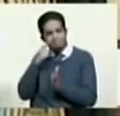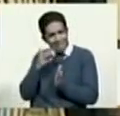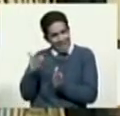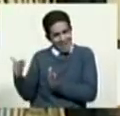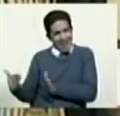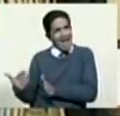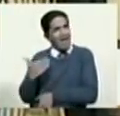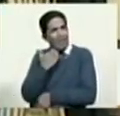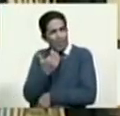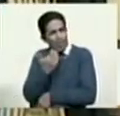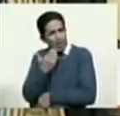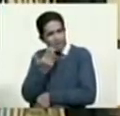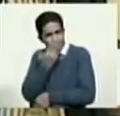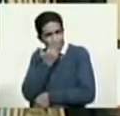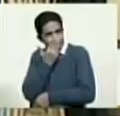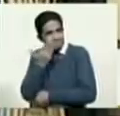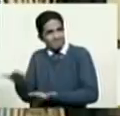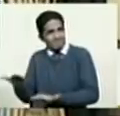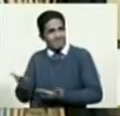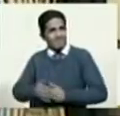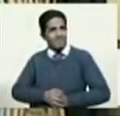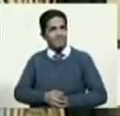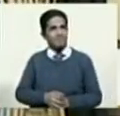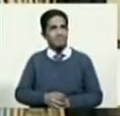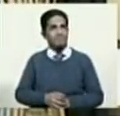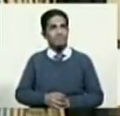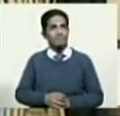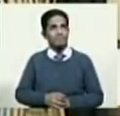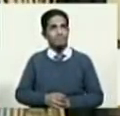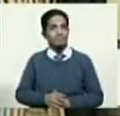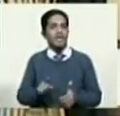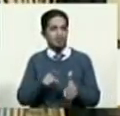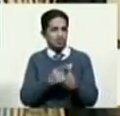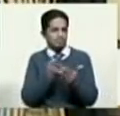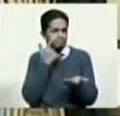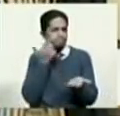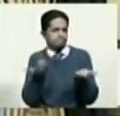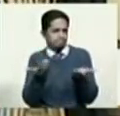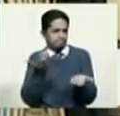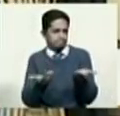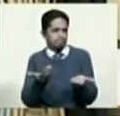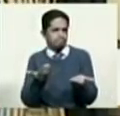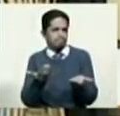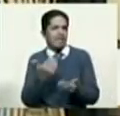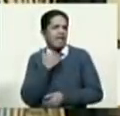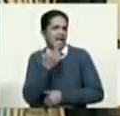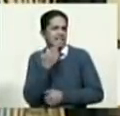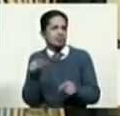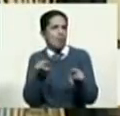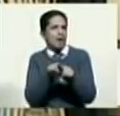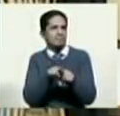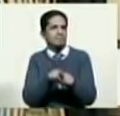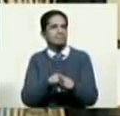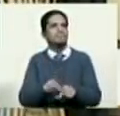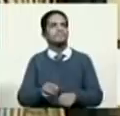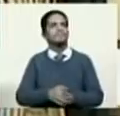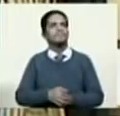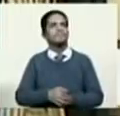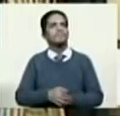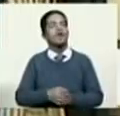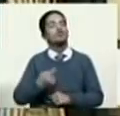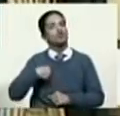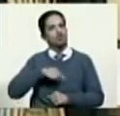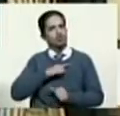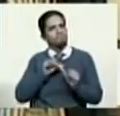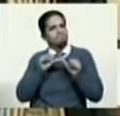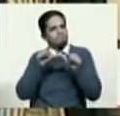lado. Así que hay semejanzas y hay diferencias. Hemos logrado mantener la paz